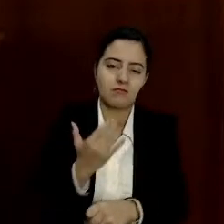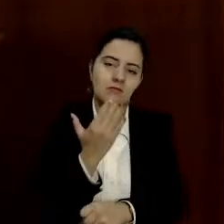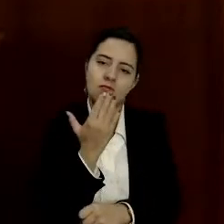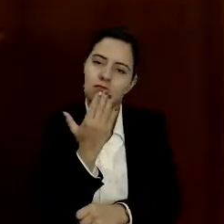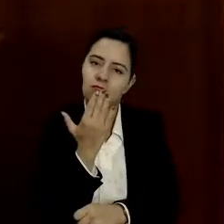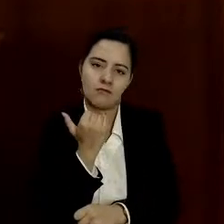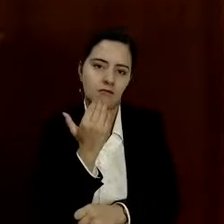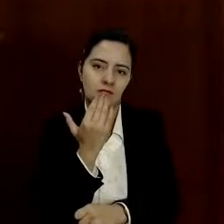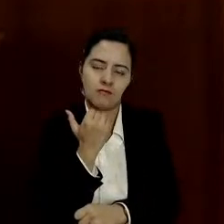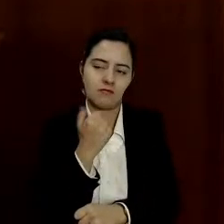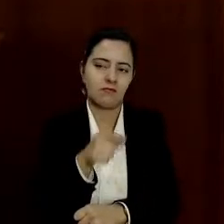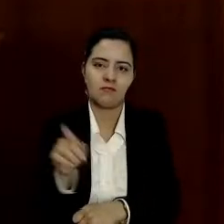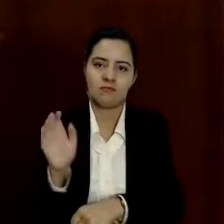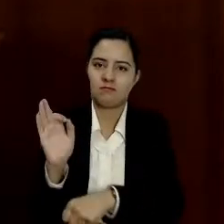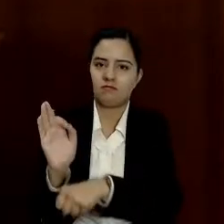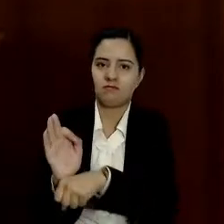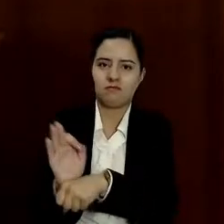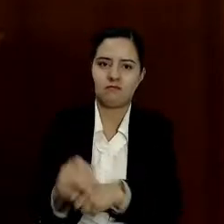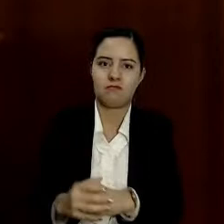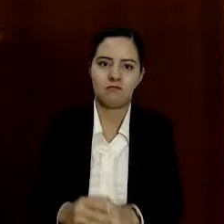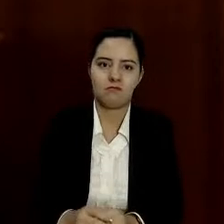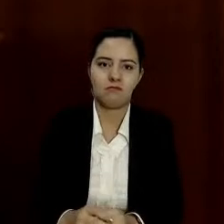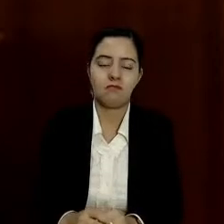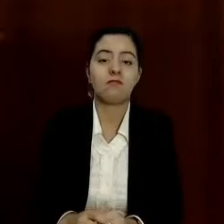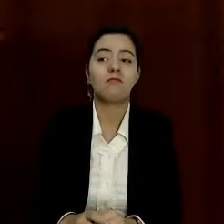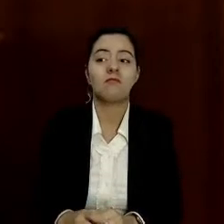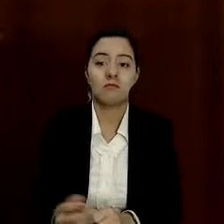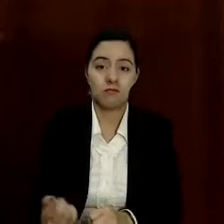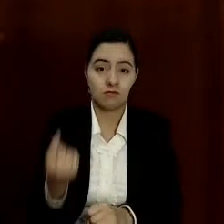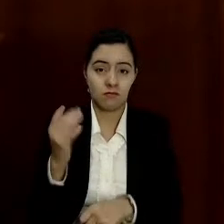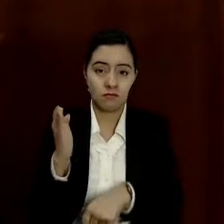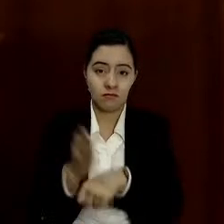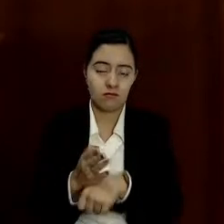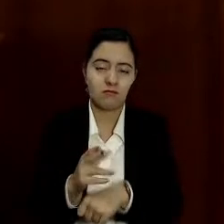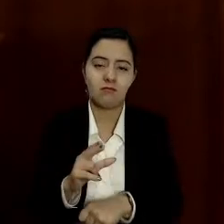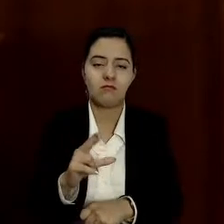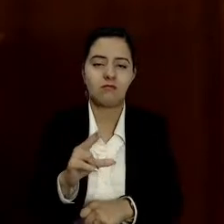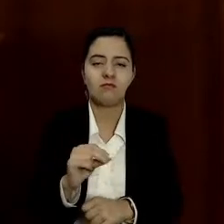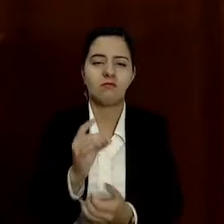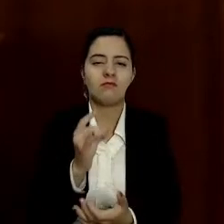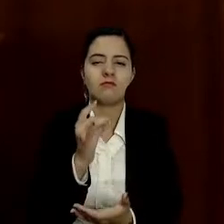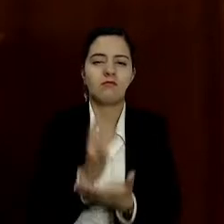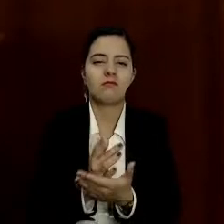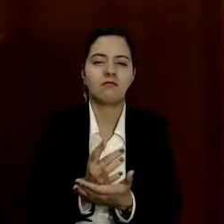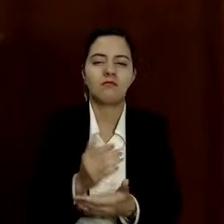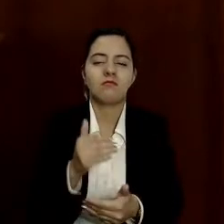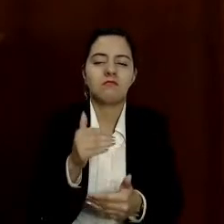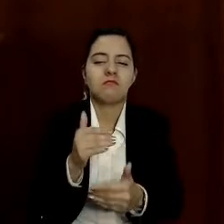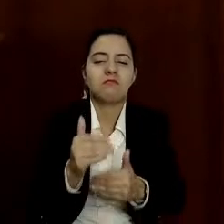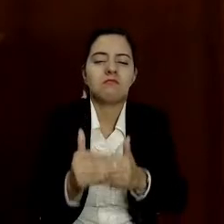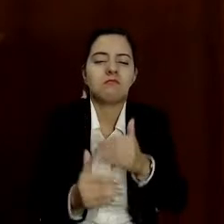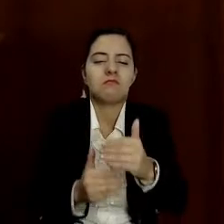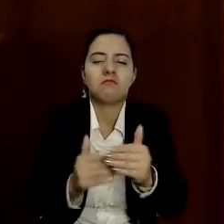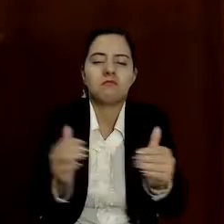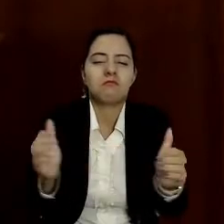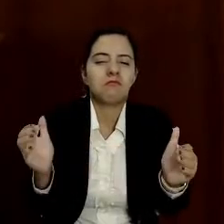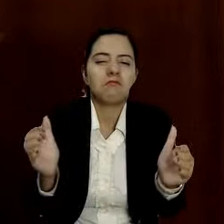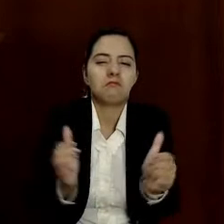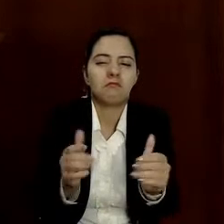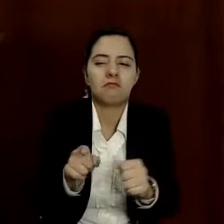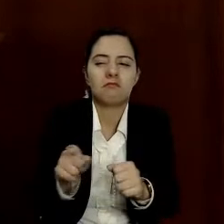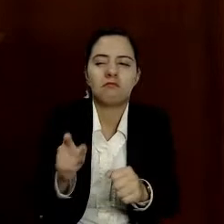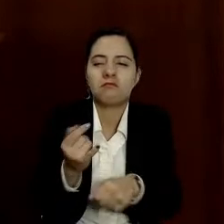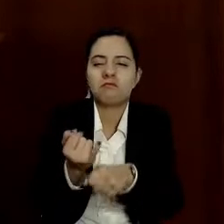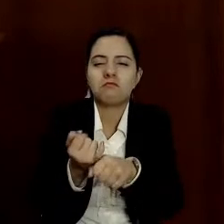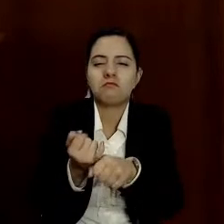de la estafa maestra sancionado, salvo un pequeño procedimiento abierto contra el